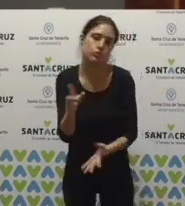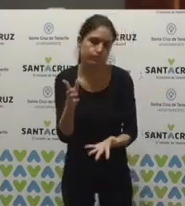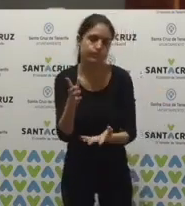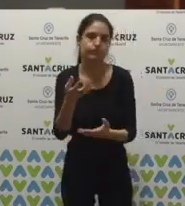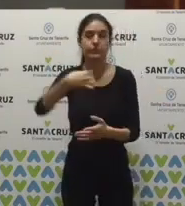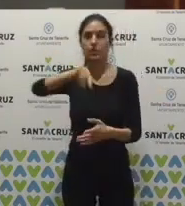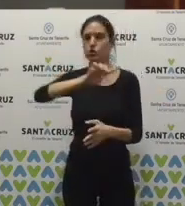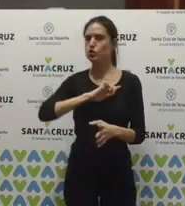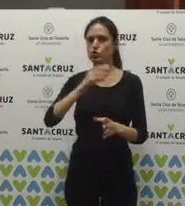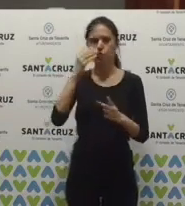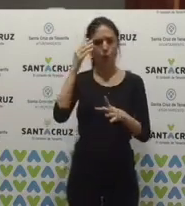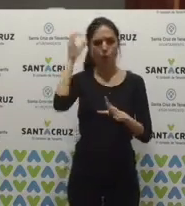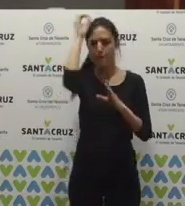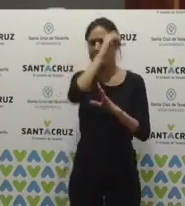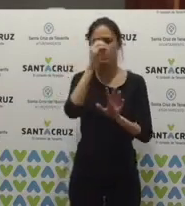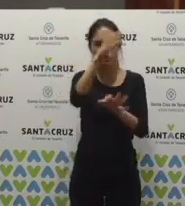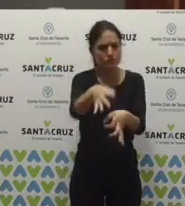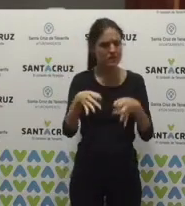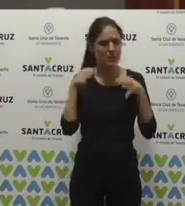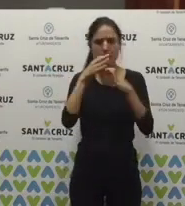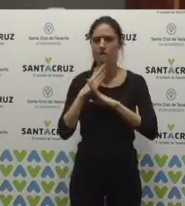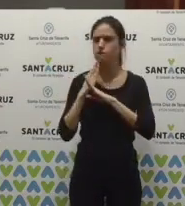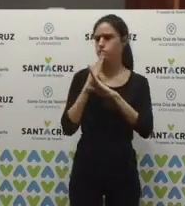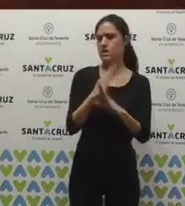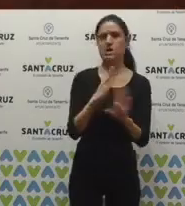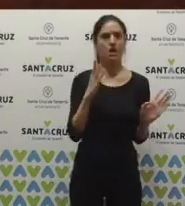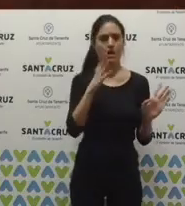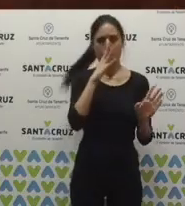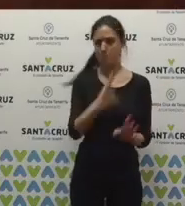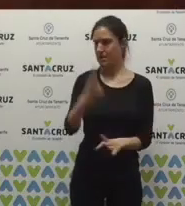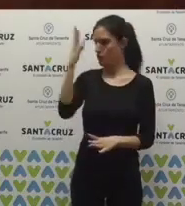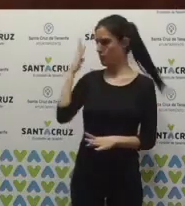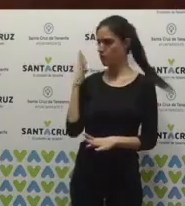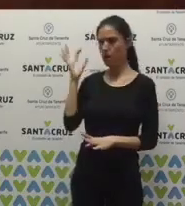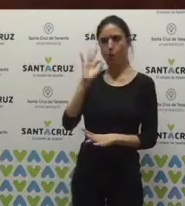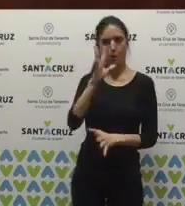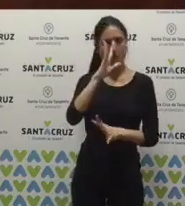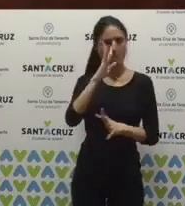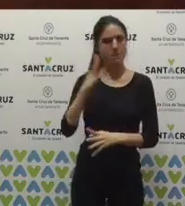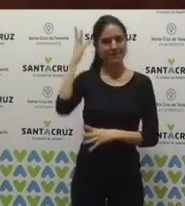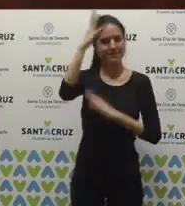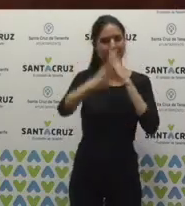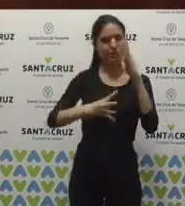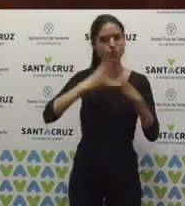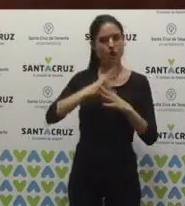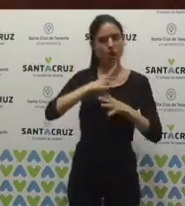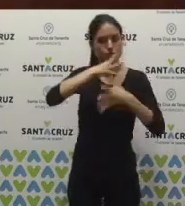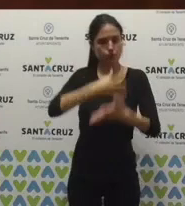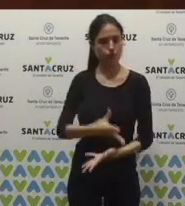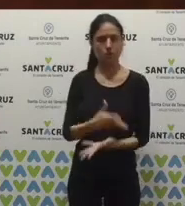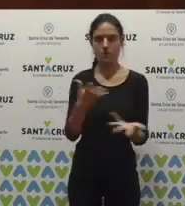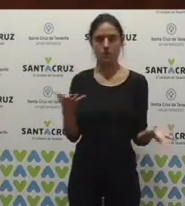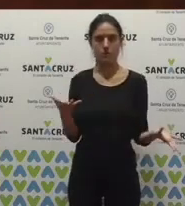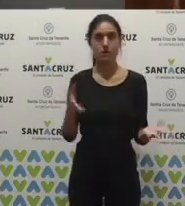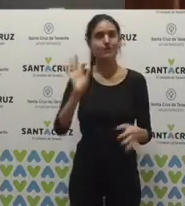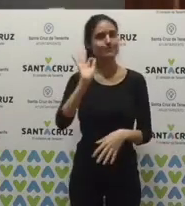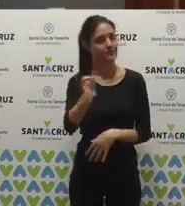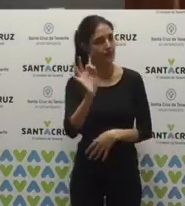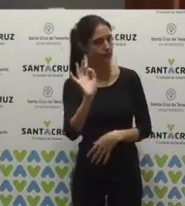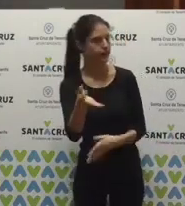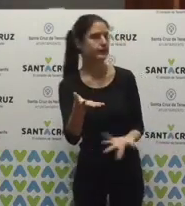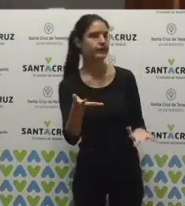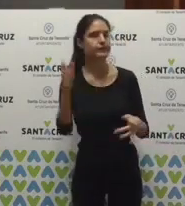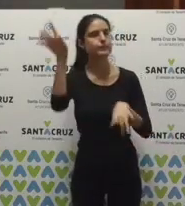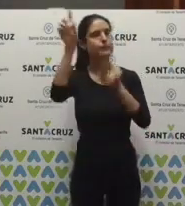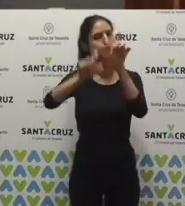mostrado la misma posición no hemos variado en el mandato pasado ni en el actual sí es cierto que quienes gobiernan